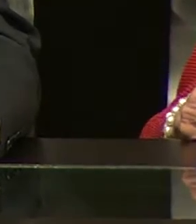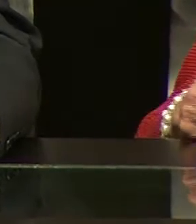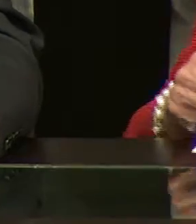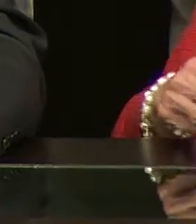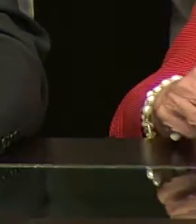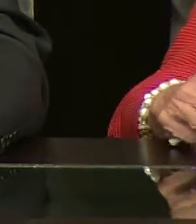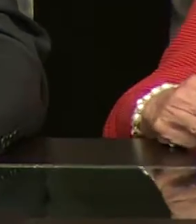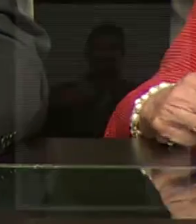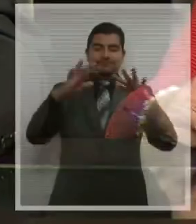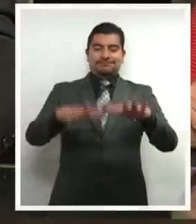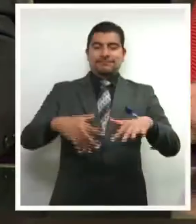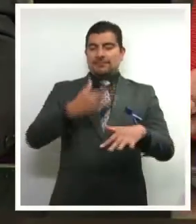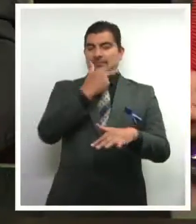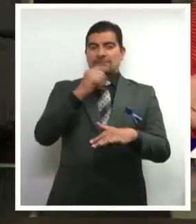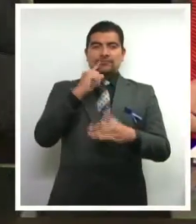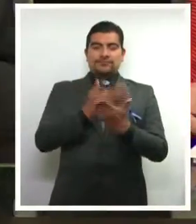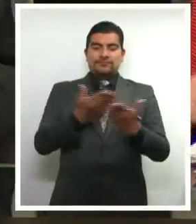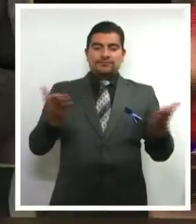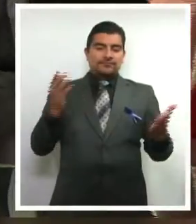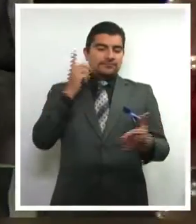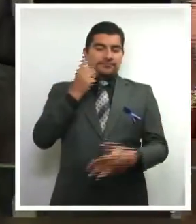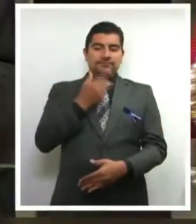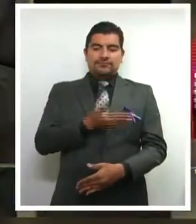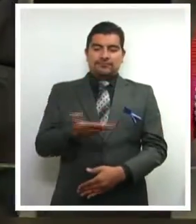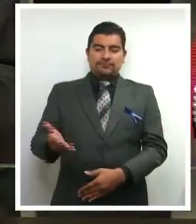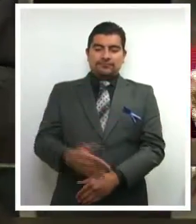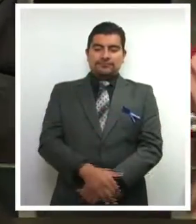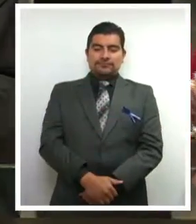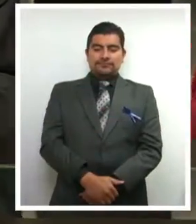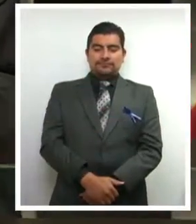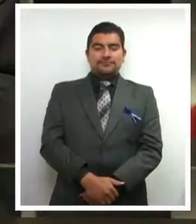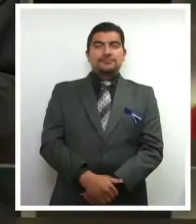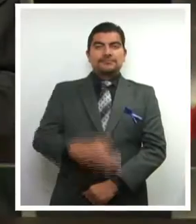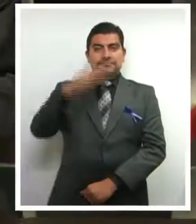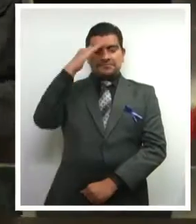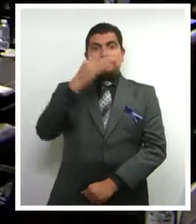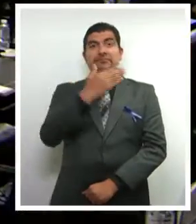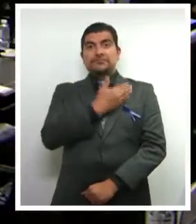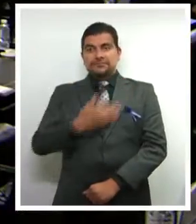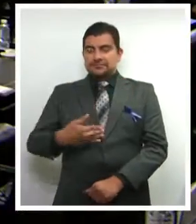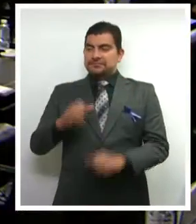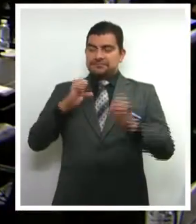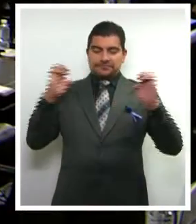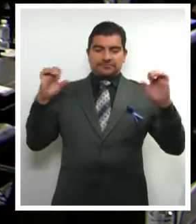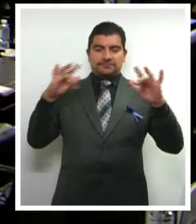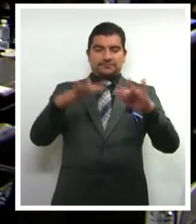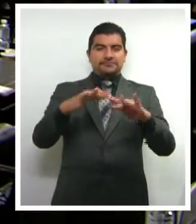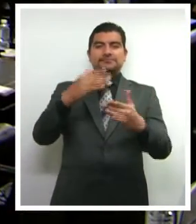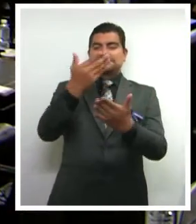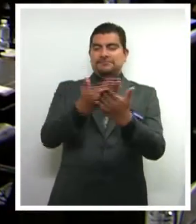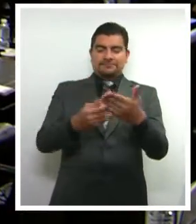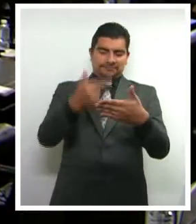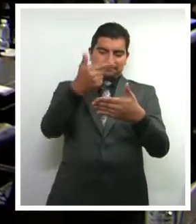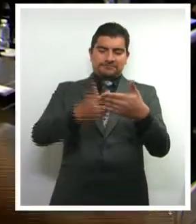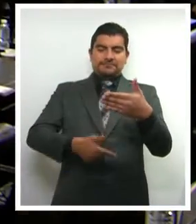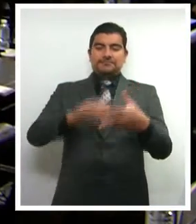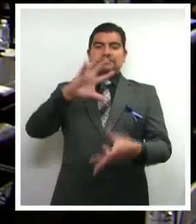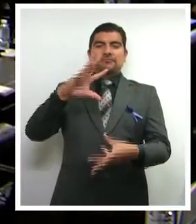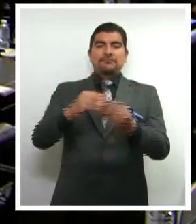los constituyentes. Señor presidente, le informo que existen registrados previamente